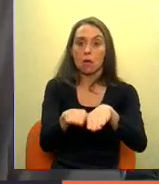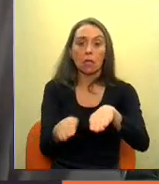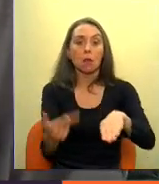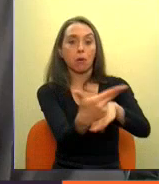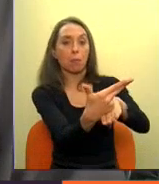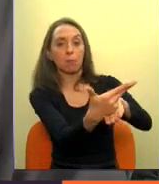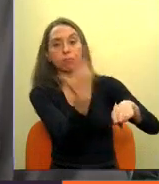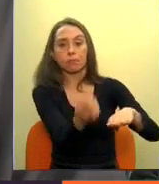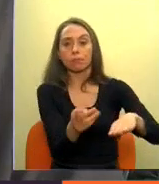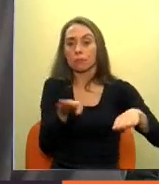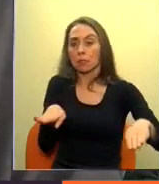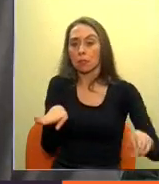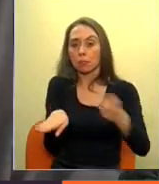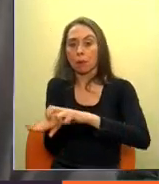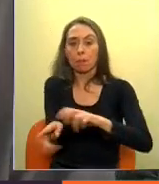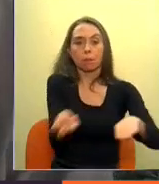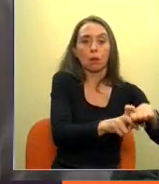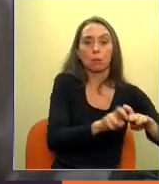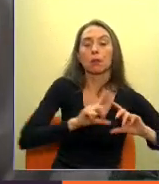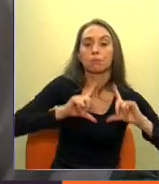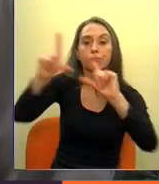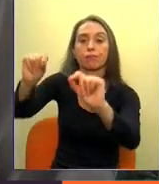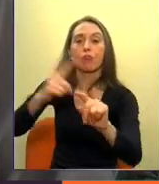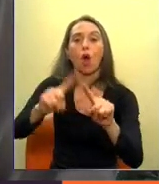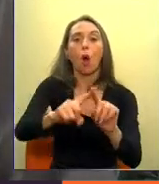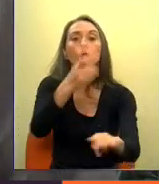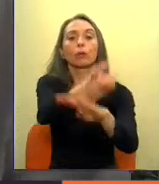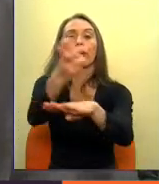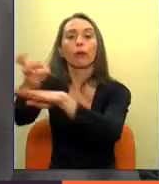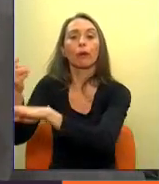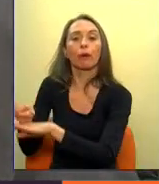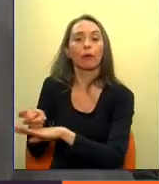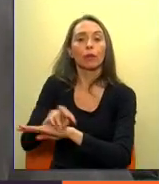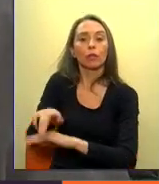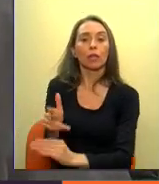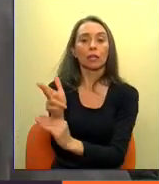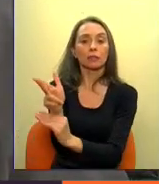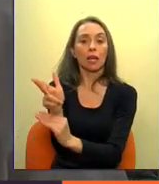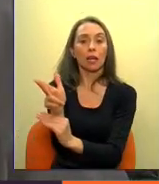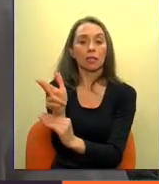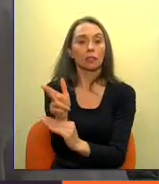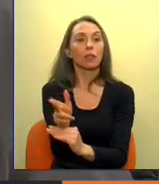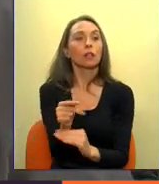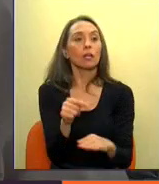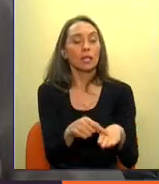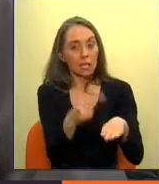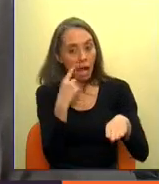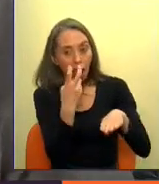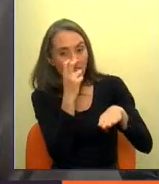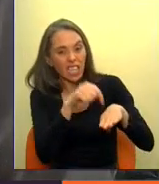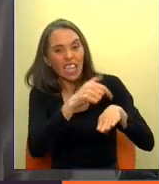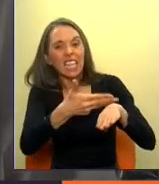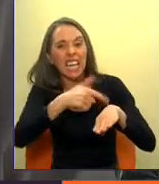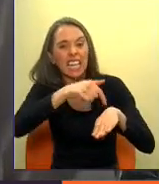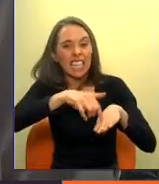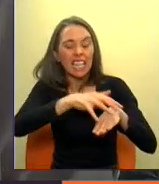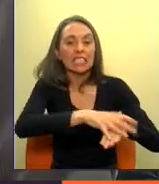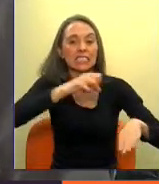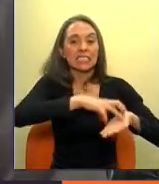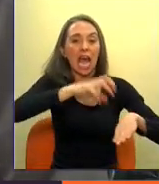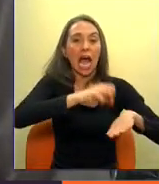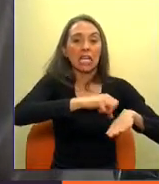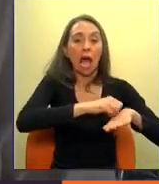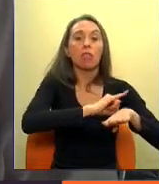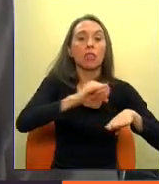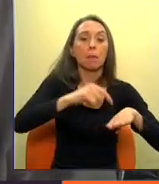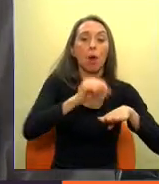posteriormente lo cierto pueden cometer otro tipo de ilícito y paralelamente a eso van registran que lo que va en el vehículo se apropian de esas especies